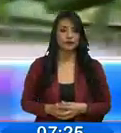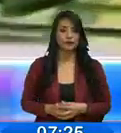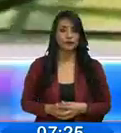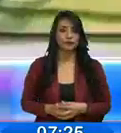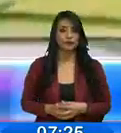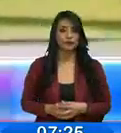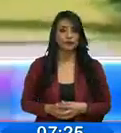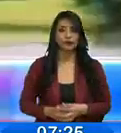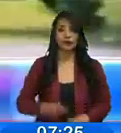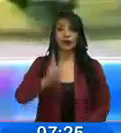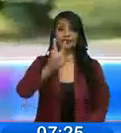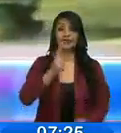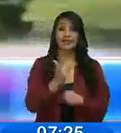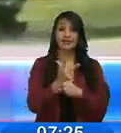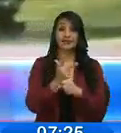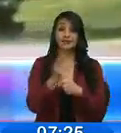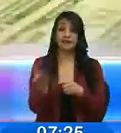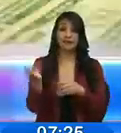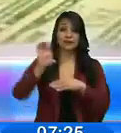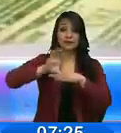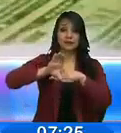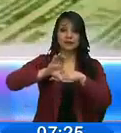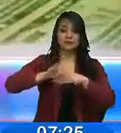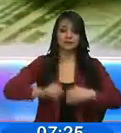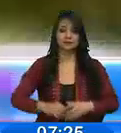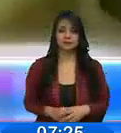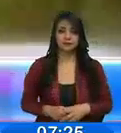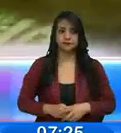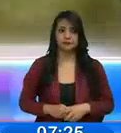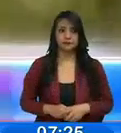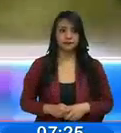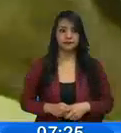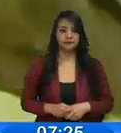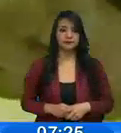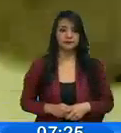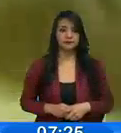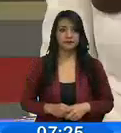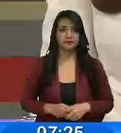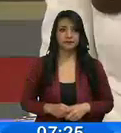sobrescrito de 3 veces el monto emitido.